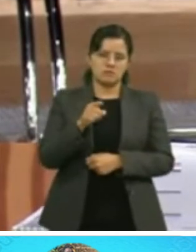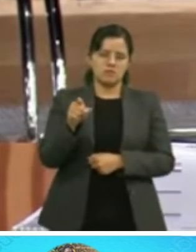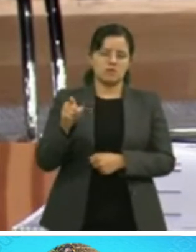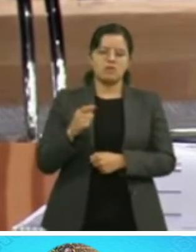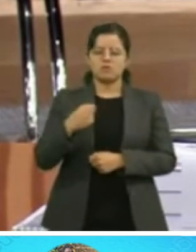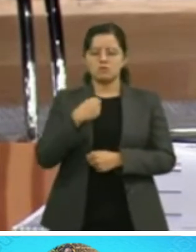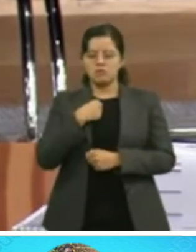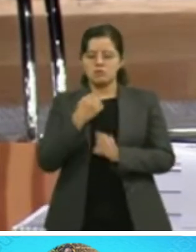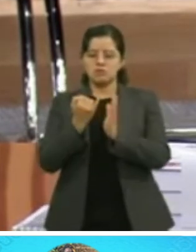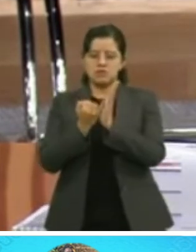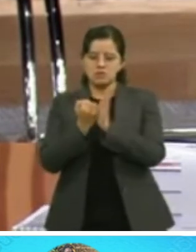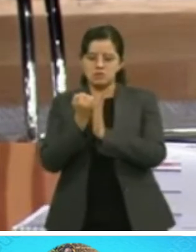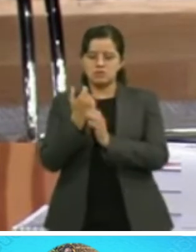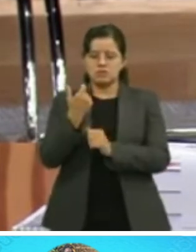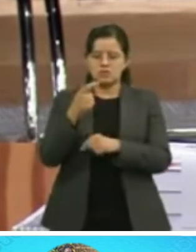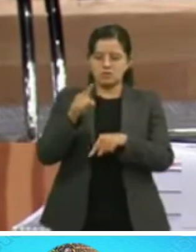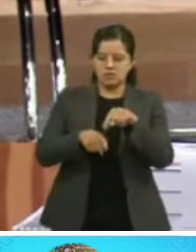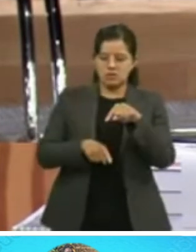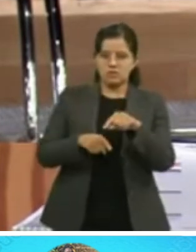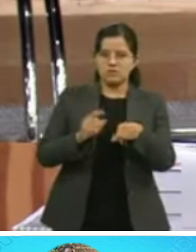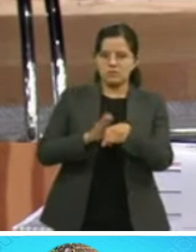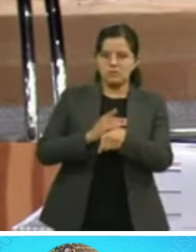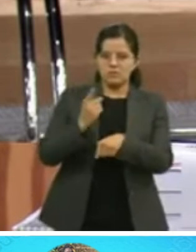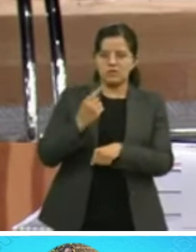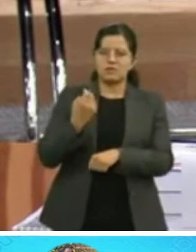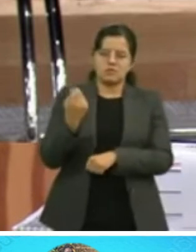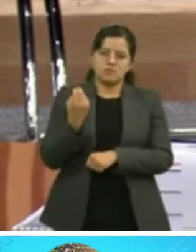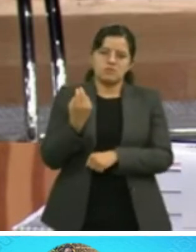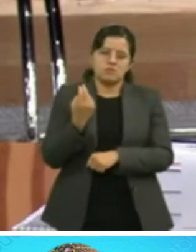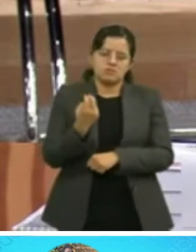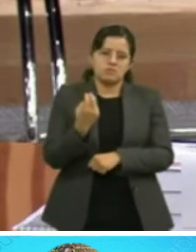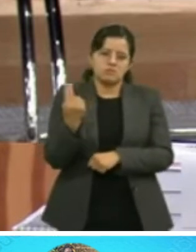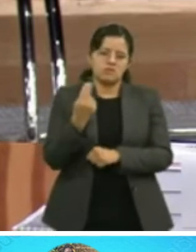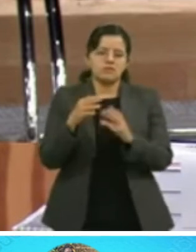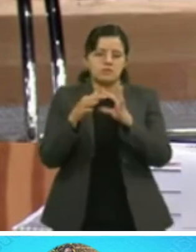de la Suprema Corte de Justicia a este respecto.